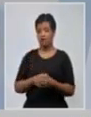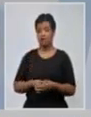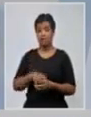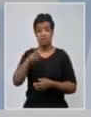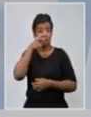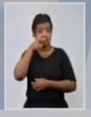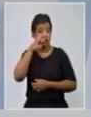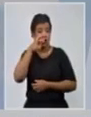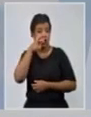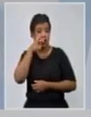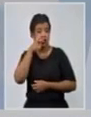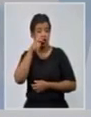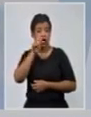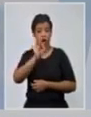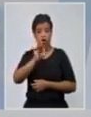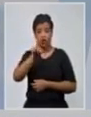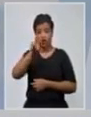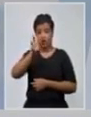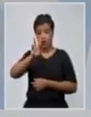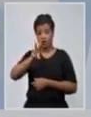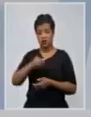813 y